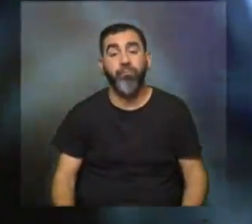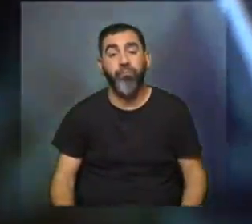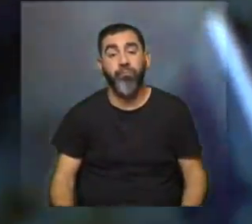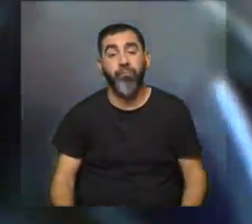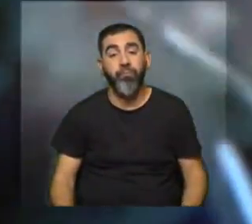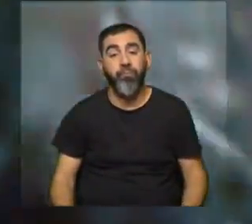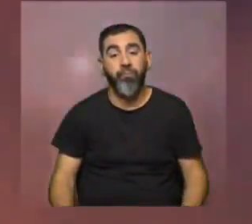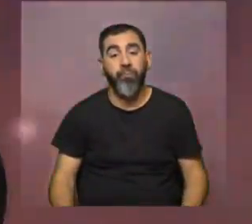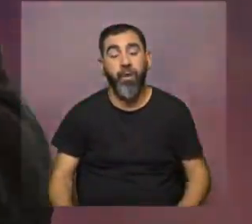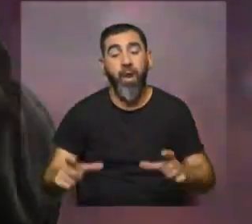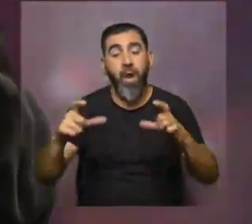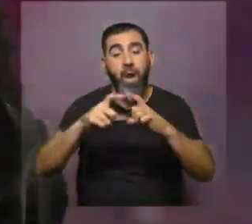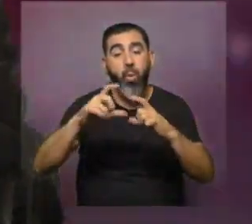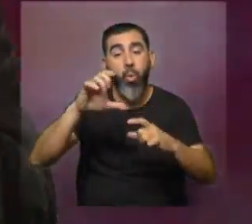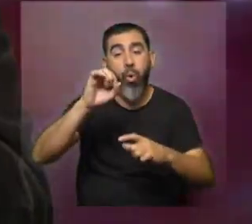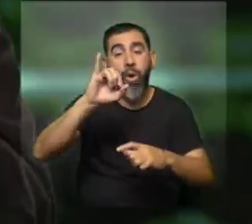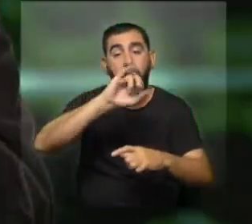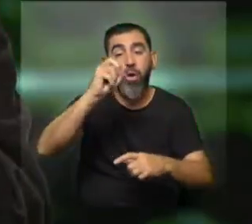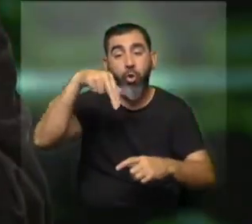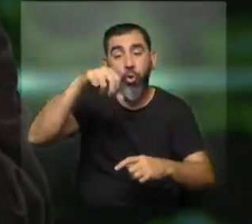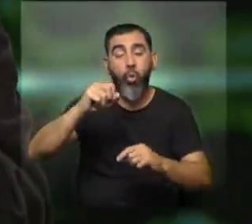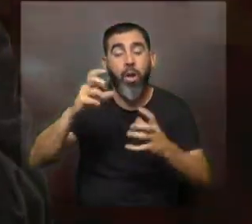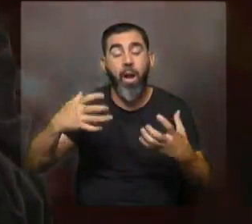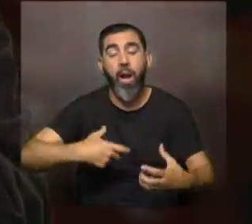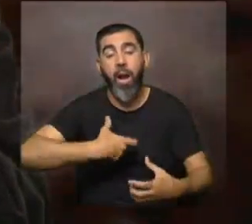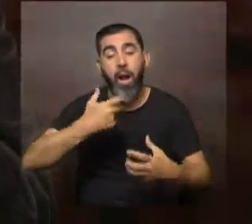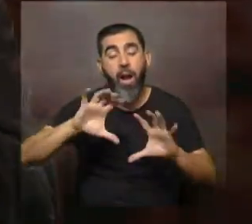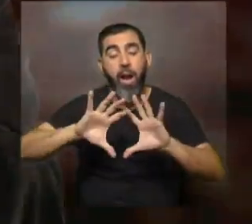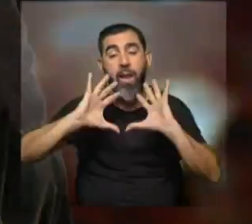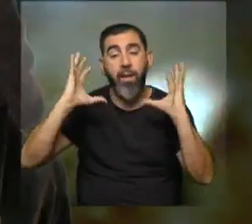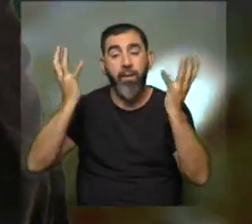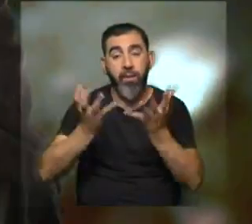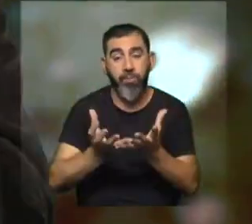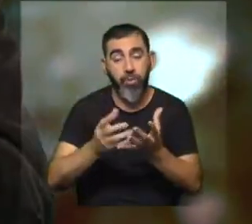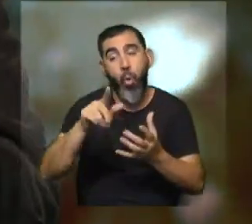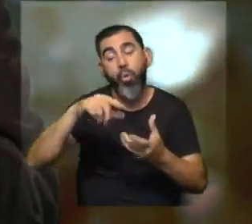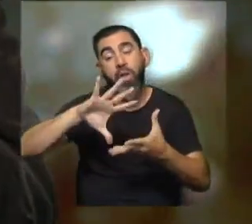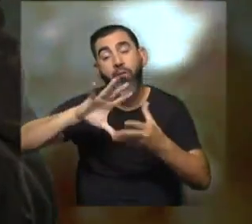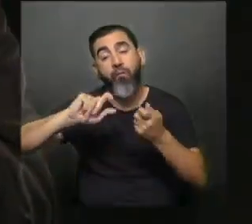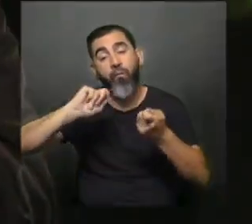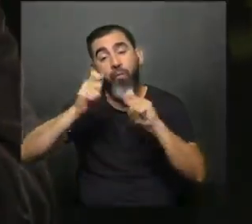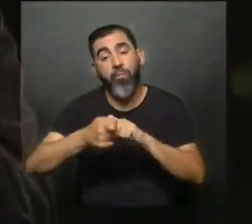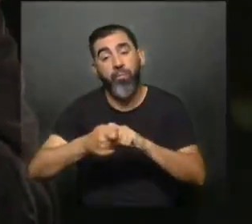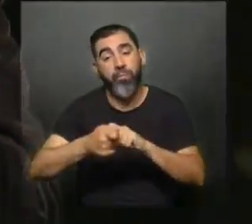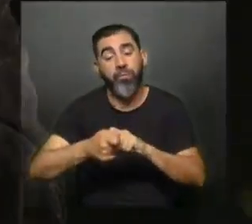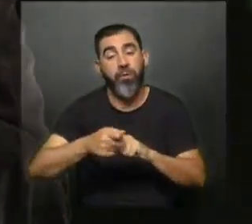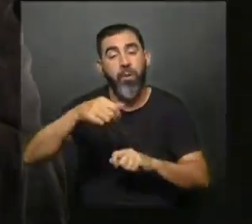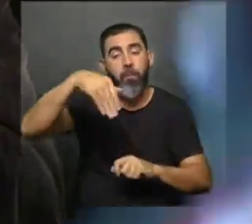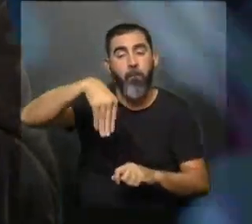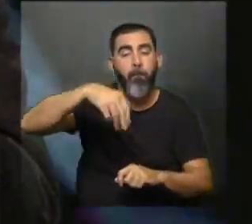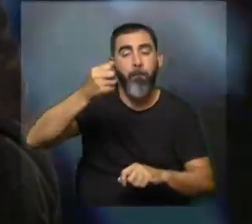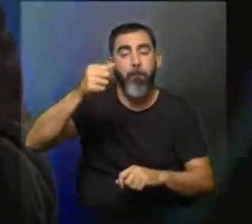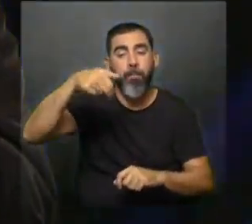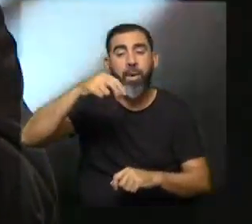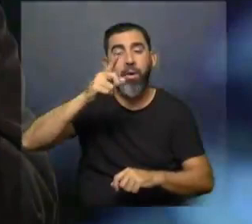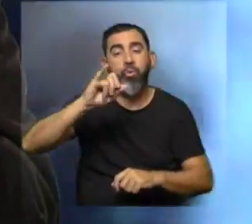ver con el agujero de ozono y con el calentamiento global. Otros modos de variabilidad, como la oscilación de Madden-Julian,